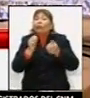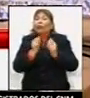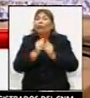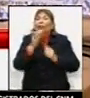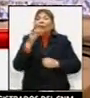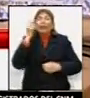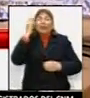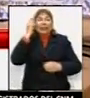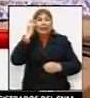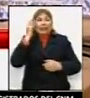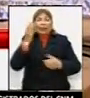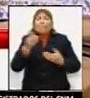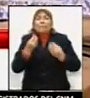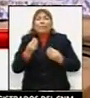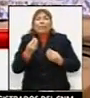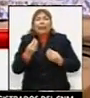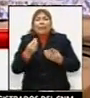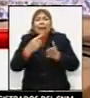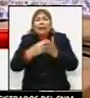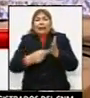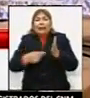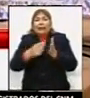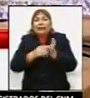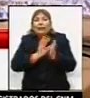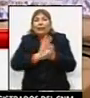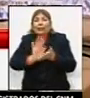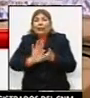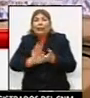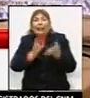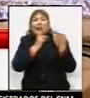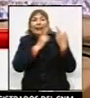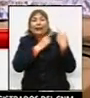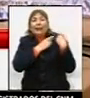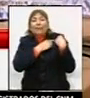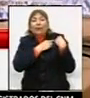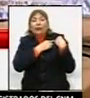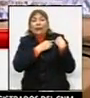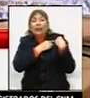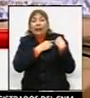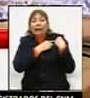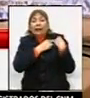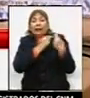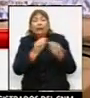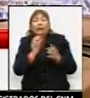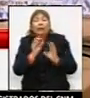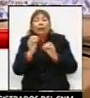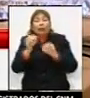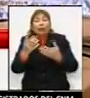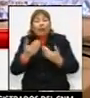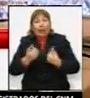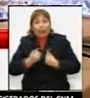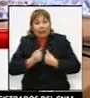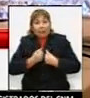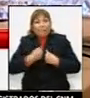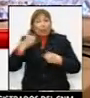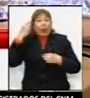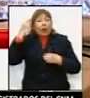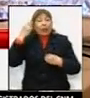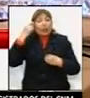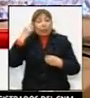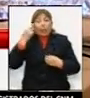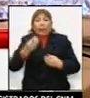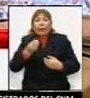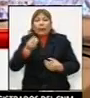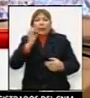partidos políticos. Porque eso eliminaría las responsabilidades sobre quienes toman decisiones al interior de los partidos políticos, dado que,